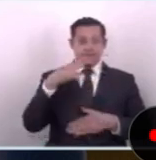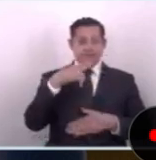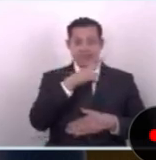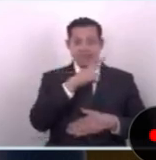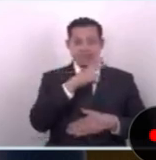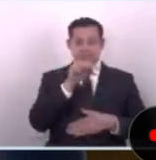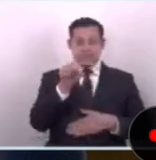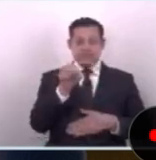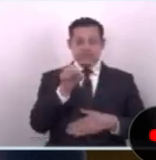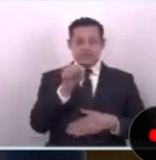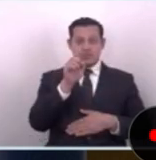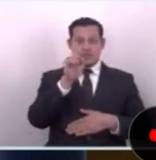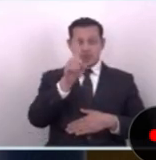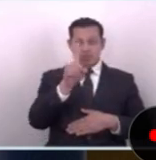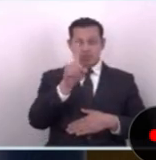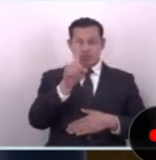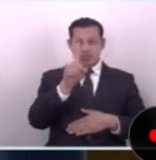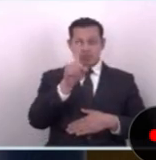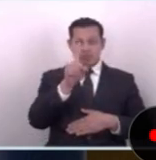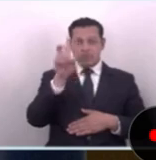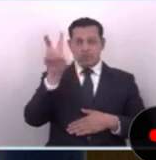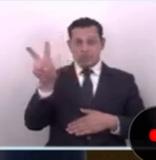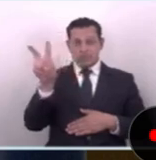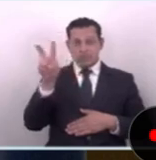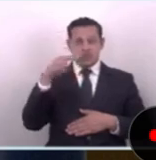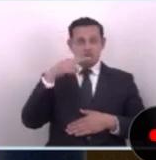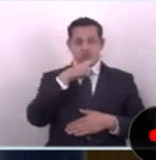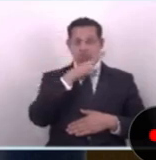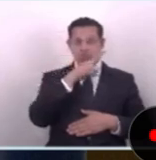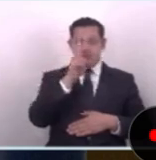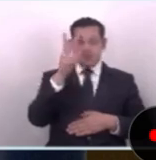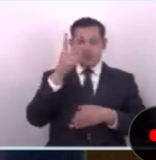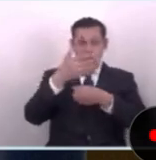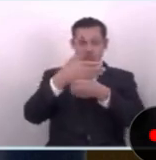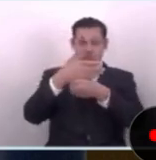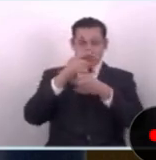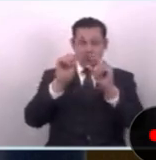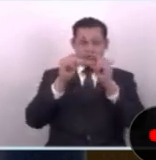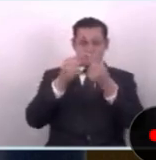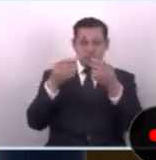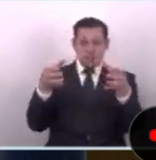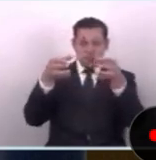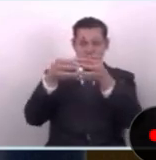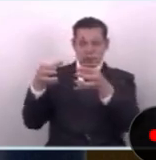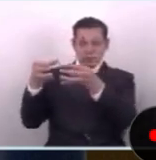fmln un y el fmln 2 que son las dos fracciones del